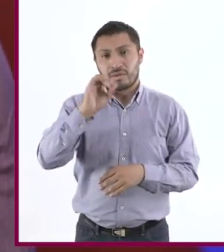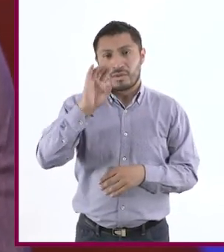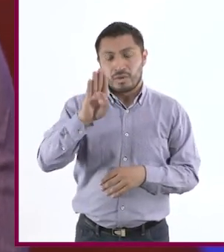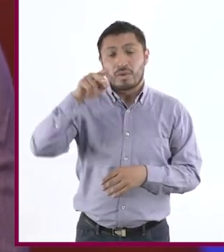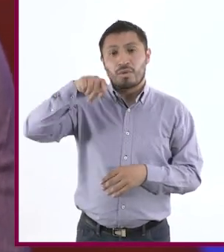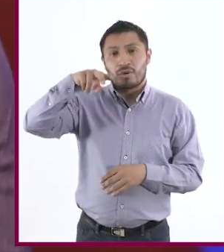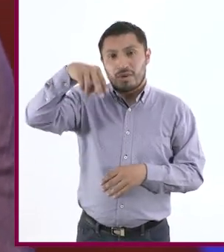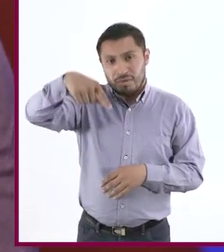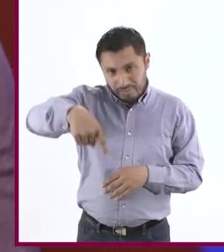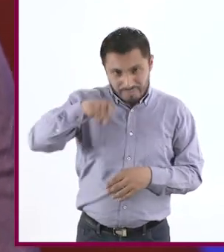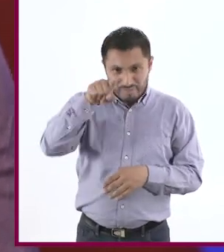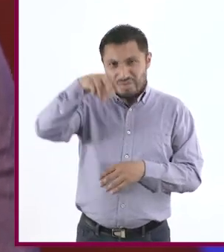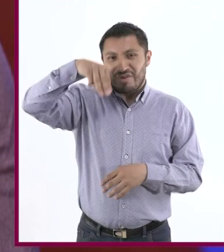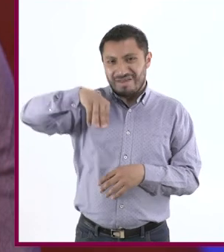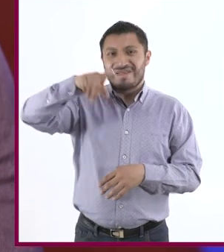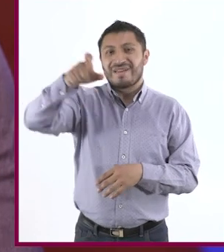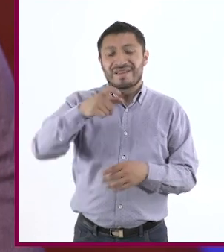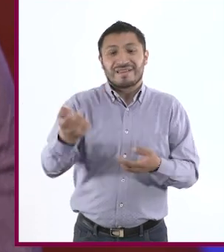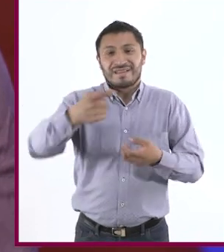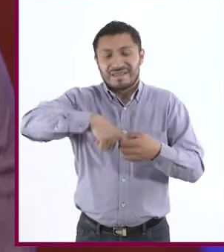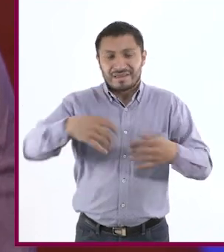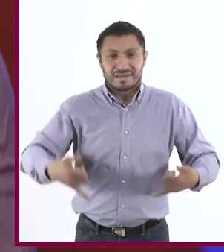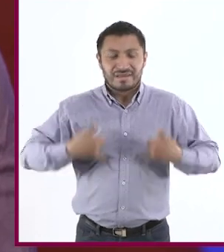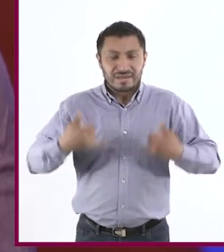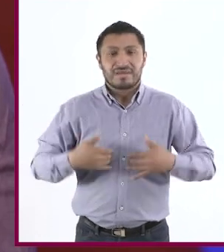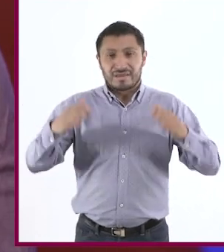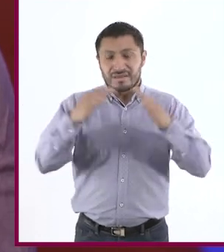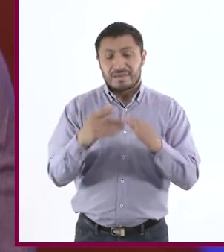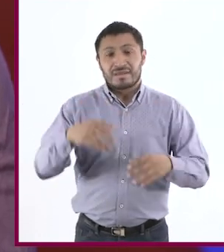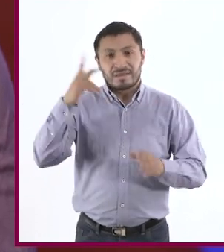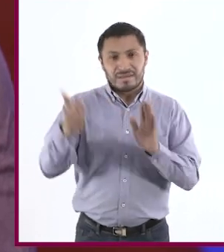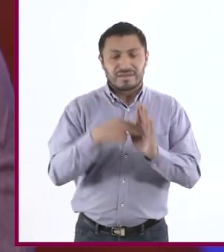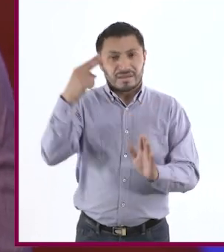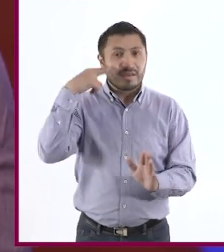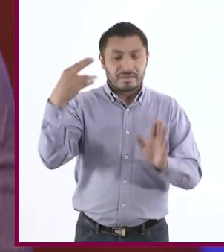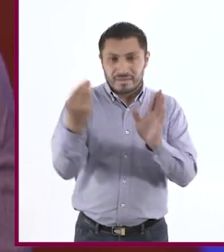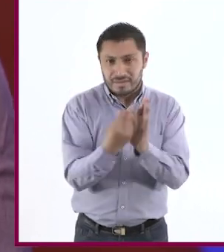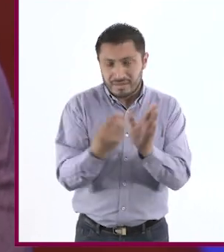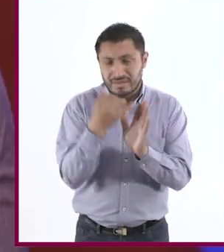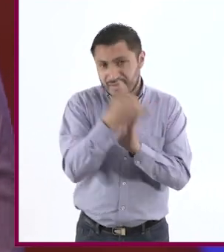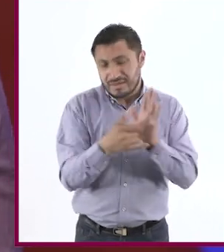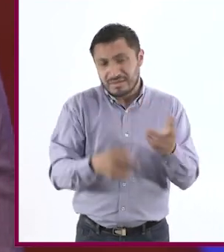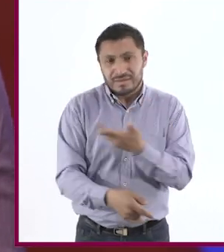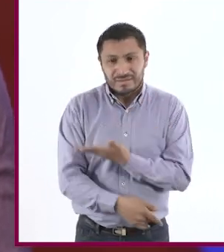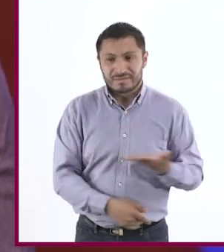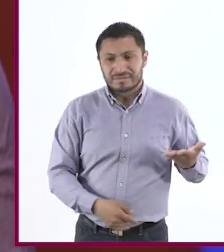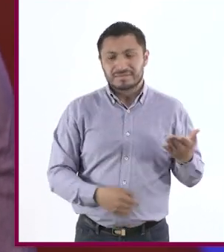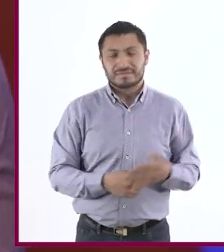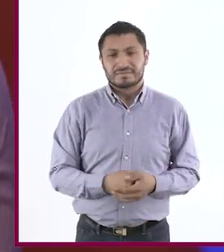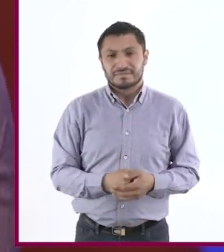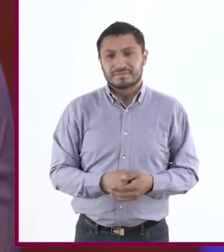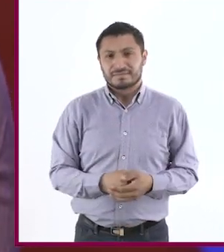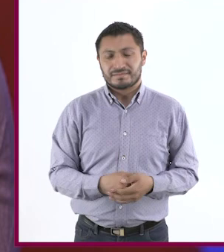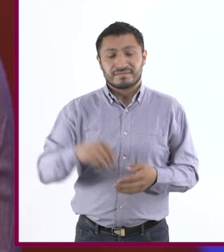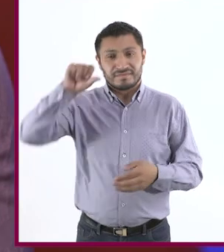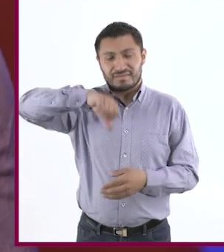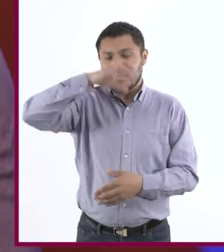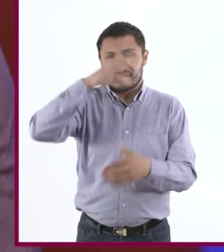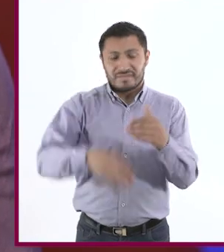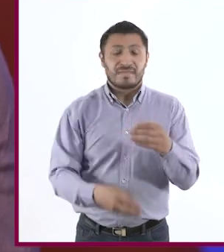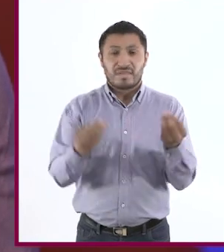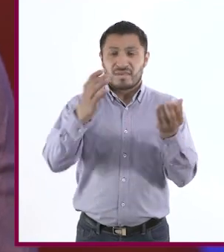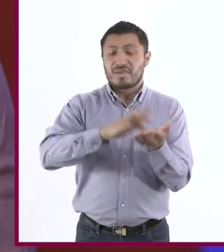jovenesencasa.cep.gov.mx. Únete a la comunidad de Jóvenes en Casa y vuelve a ver los programas de Jóvenes en TV en el canal de YouTube que aparece en pantalla. Por hoy es